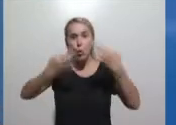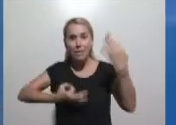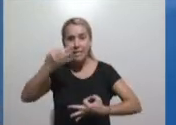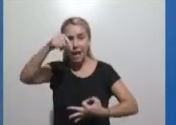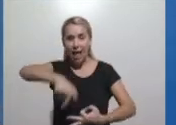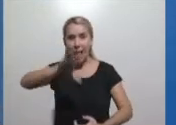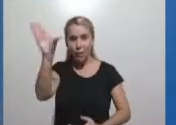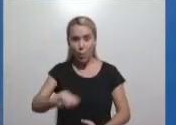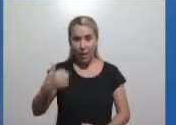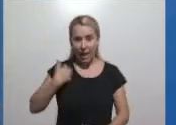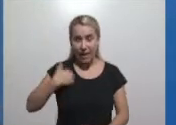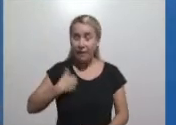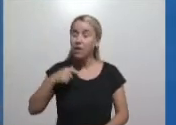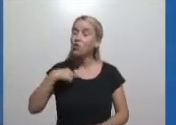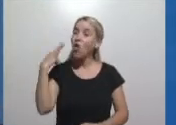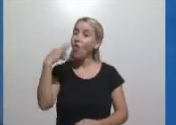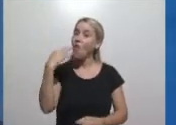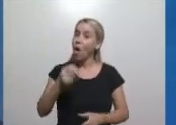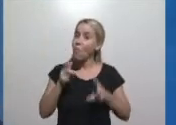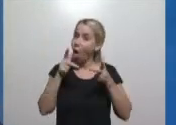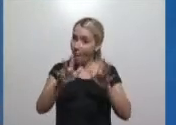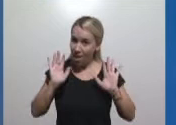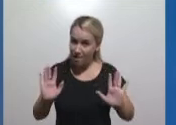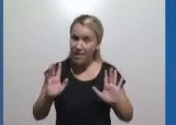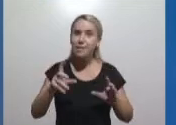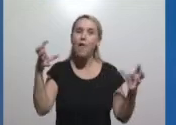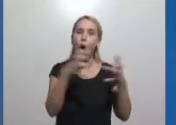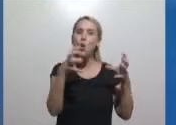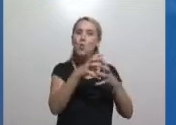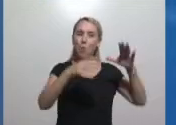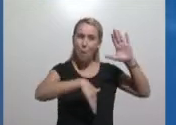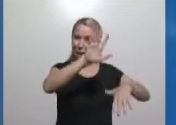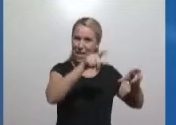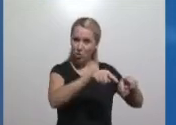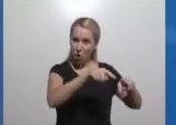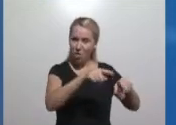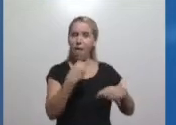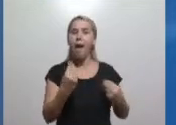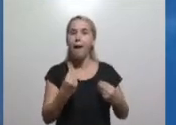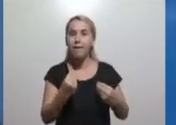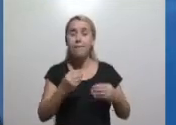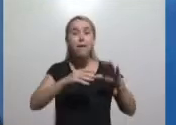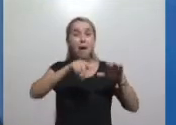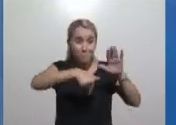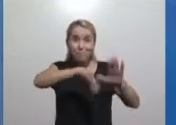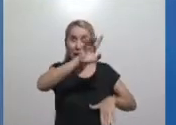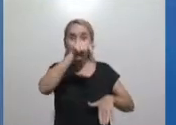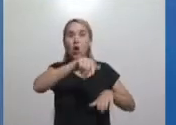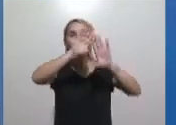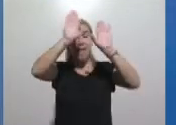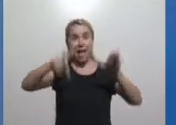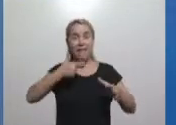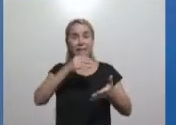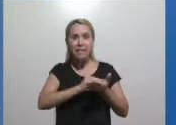Argentina, debo recordarle a algunos senadores de la mayoría que la mayoría en el Senado de la Nación, que siempre le